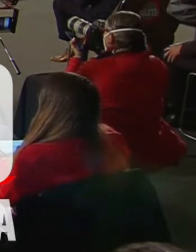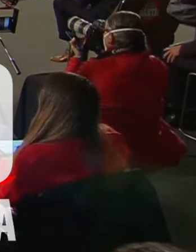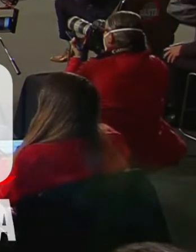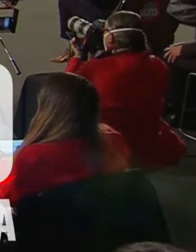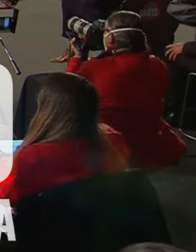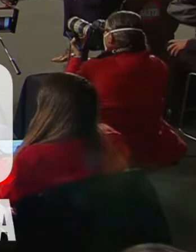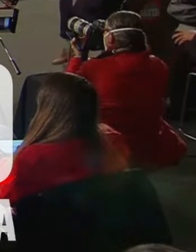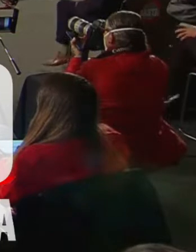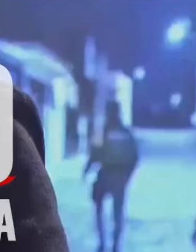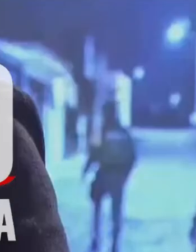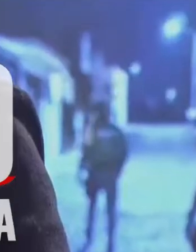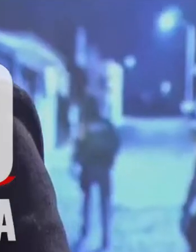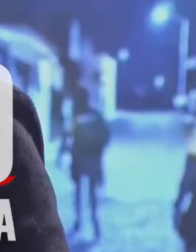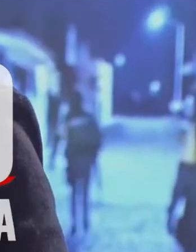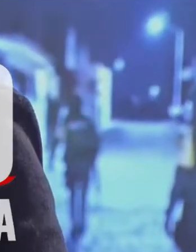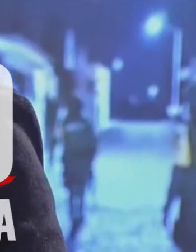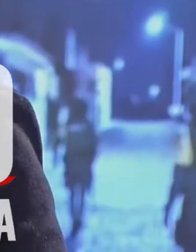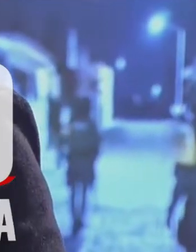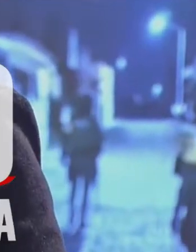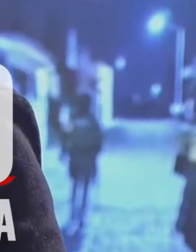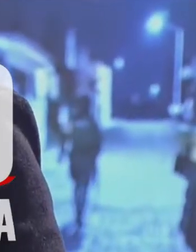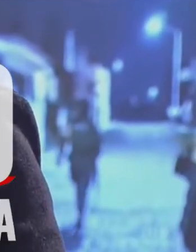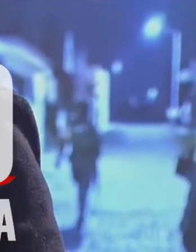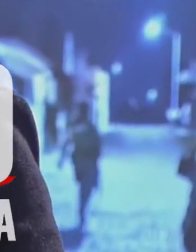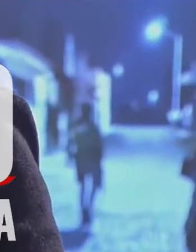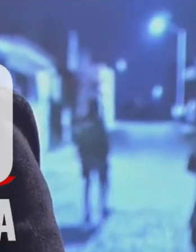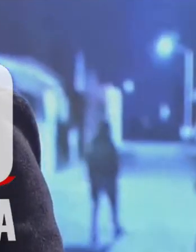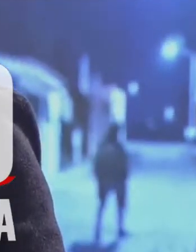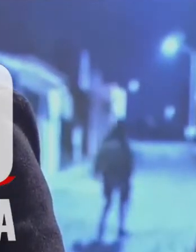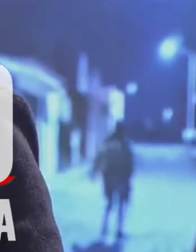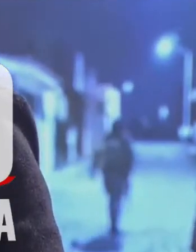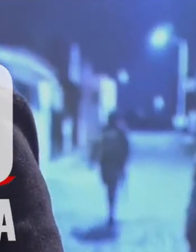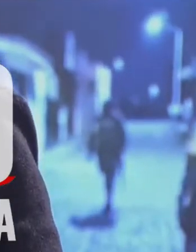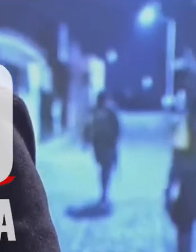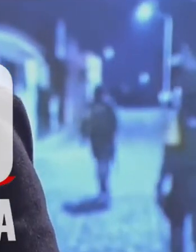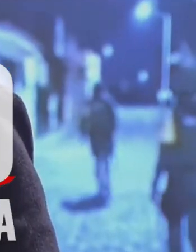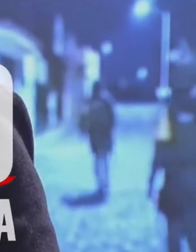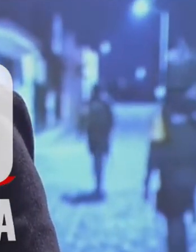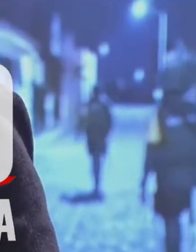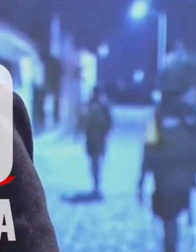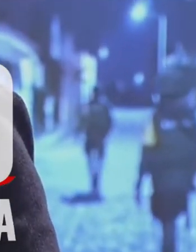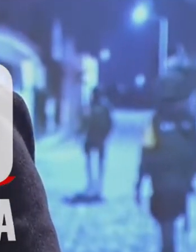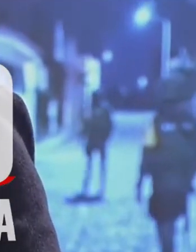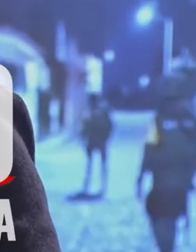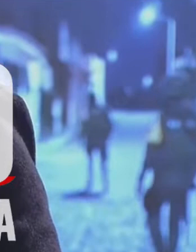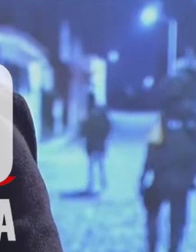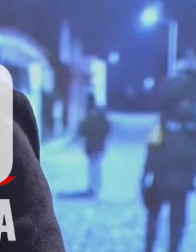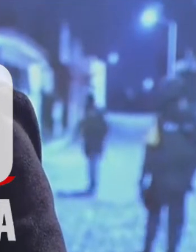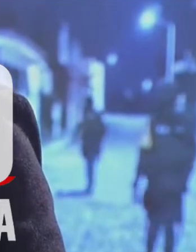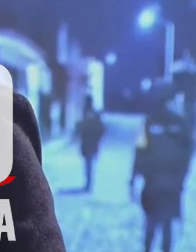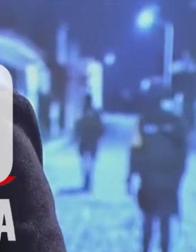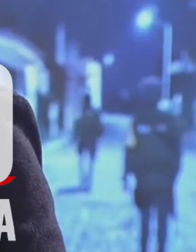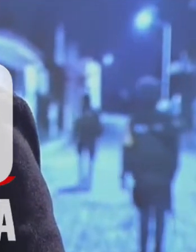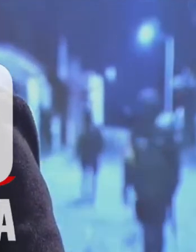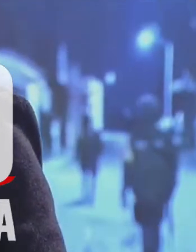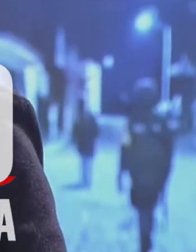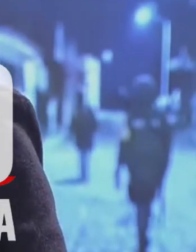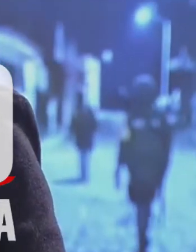registró una réplica del sismo del día 19 de septiembre de magnitud